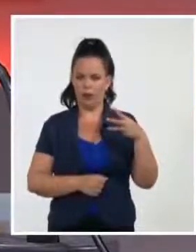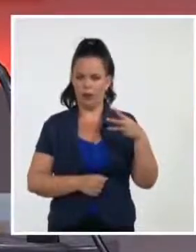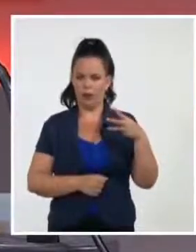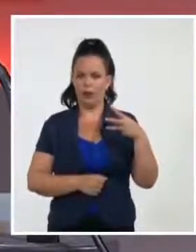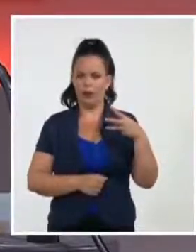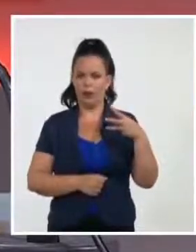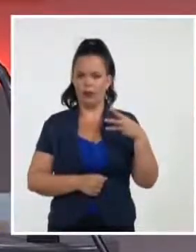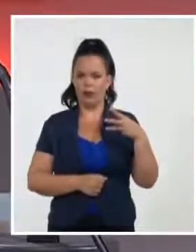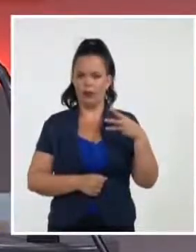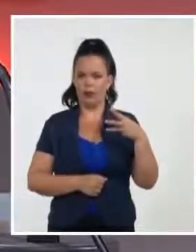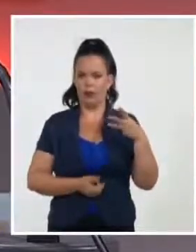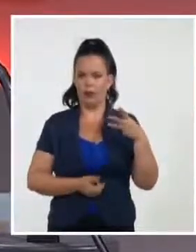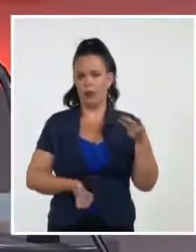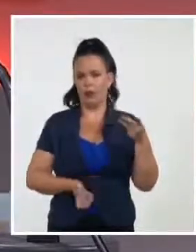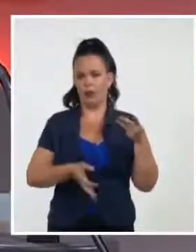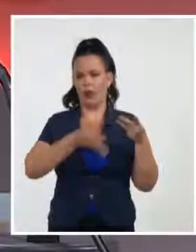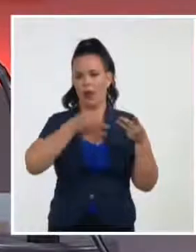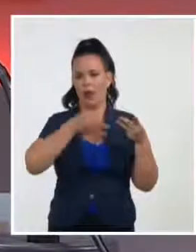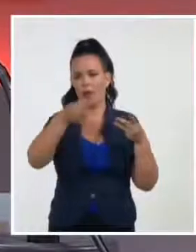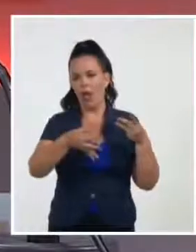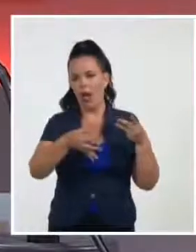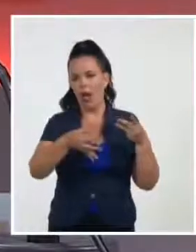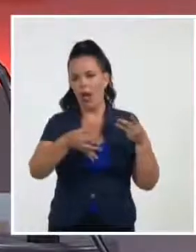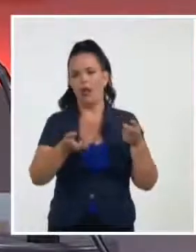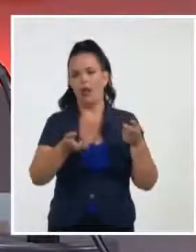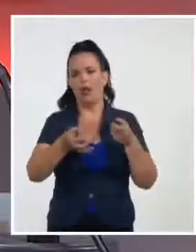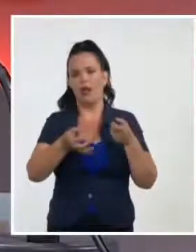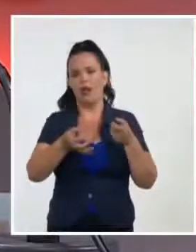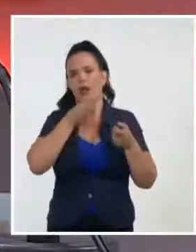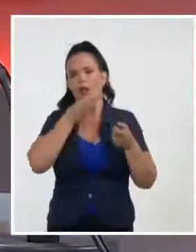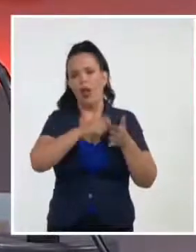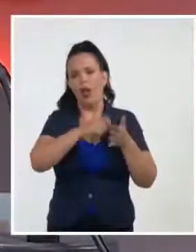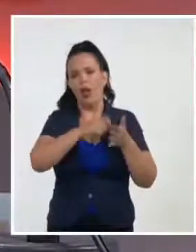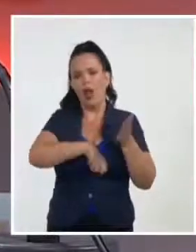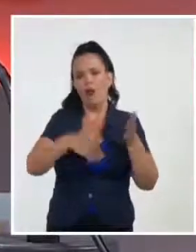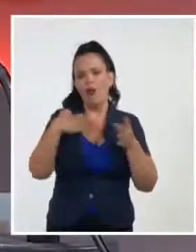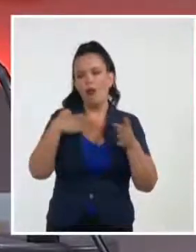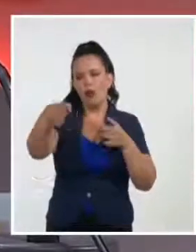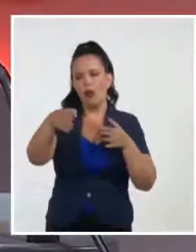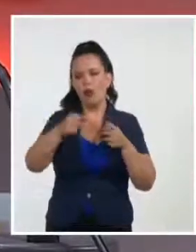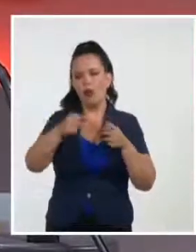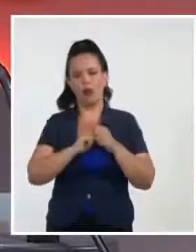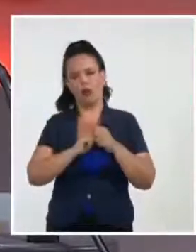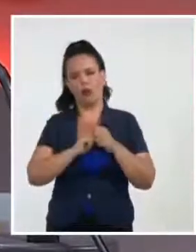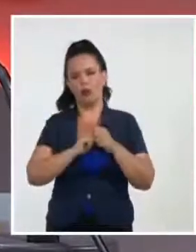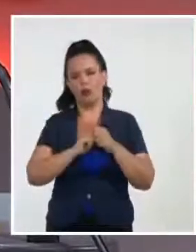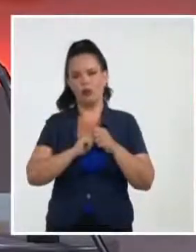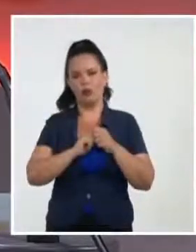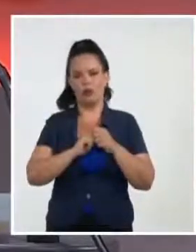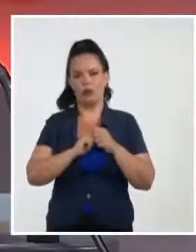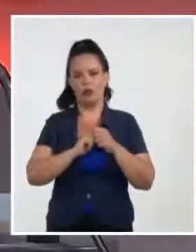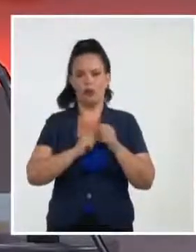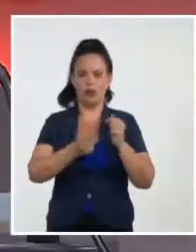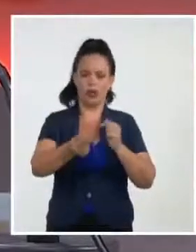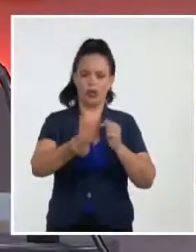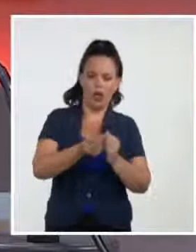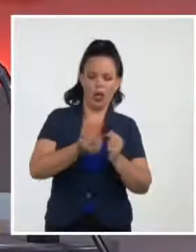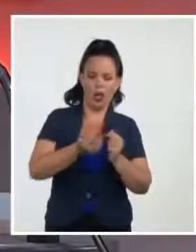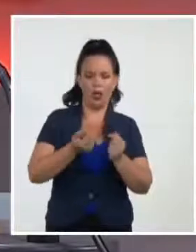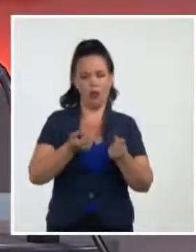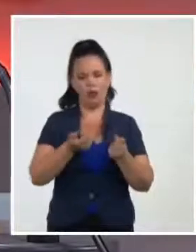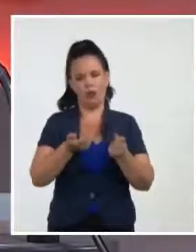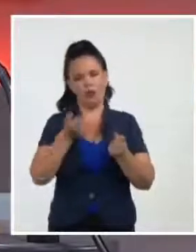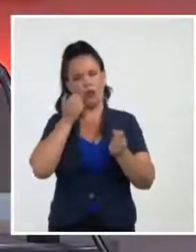algún pronóstico, ¿no? Un pronóstico cercano y un pronóstico quizás a más largo plazo, que estos pronósticos, por supuesto,